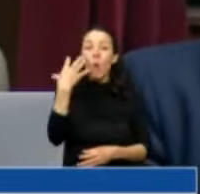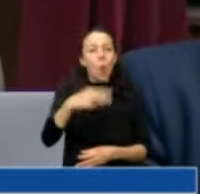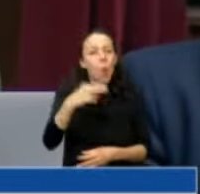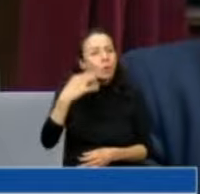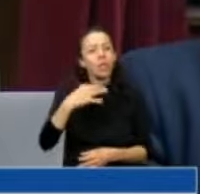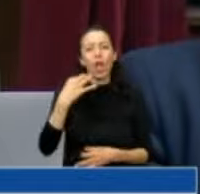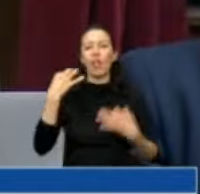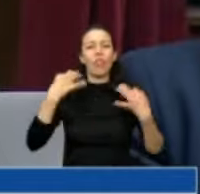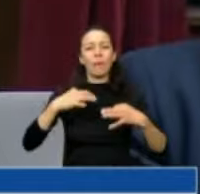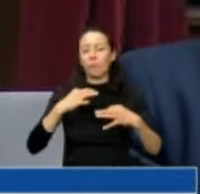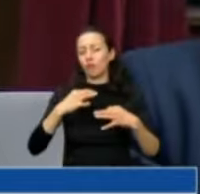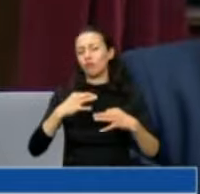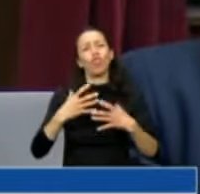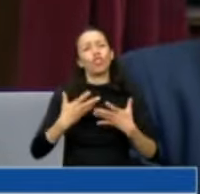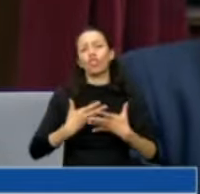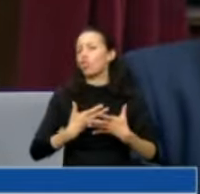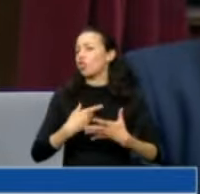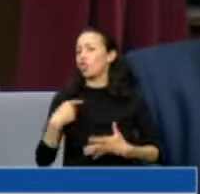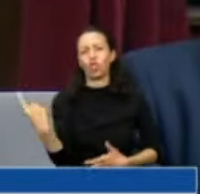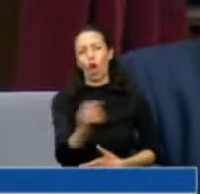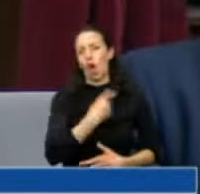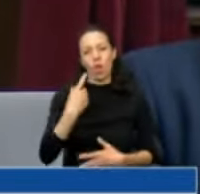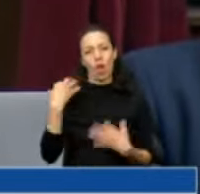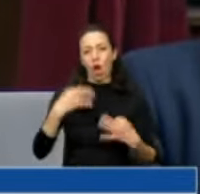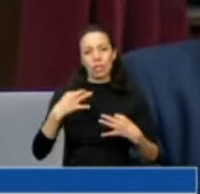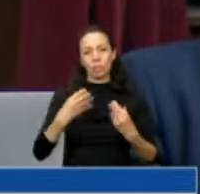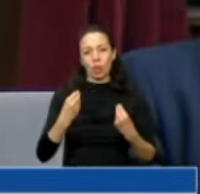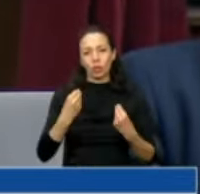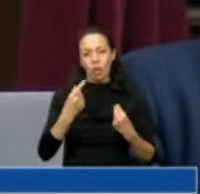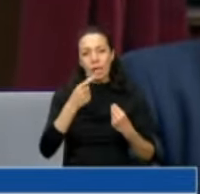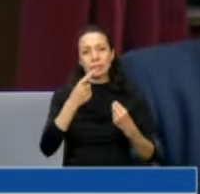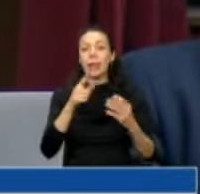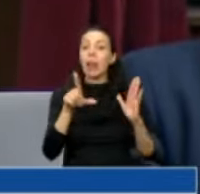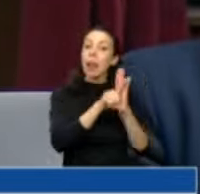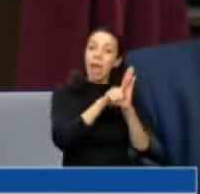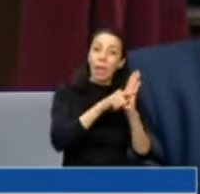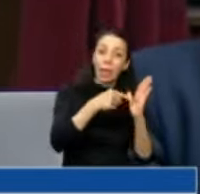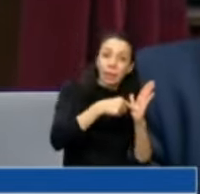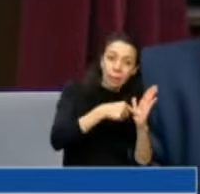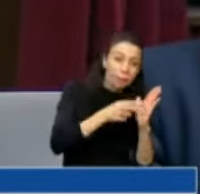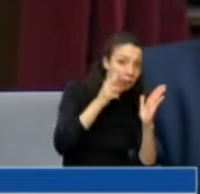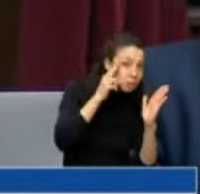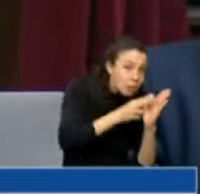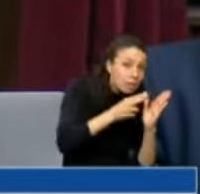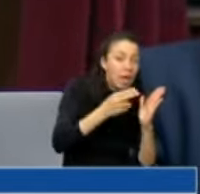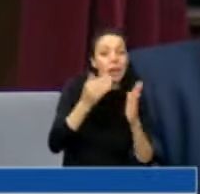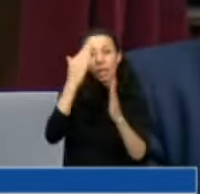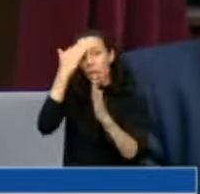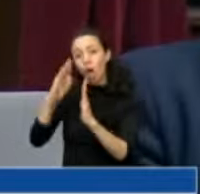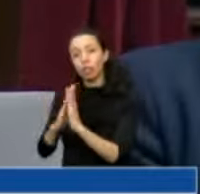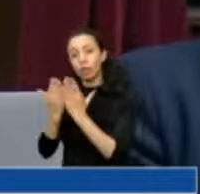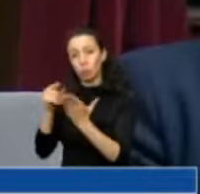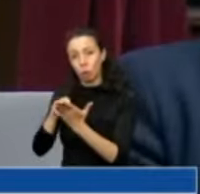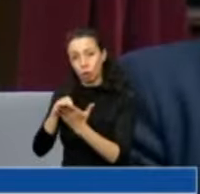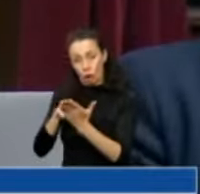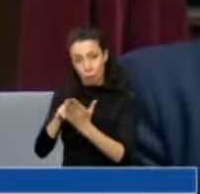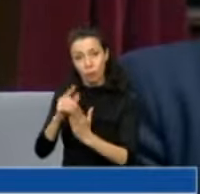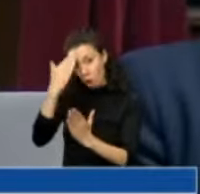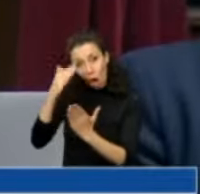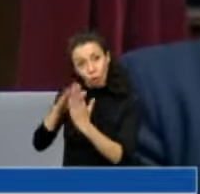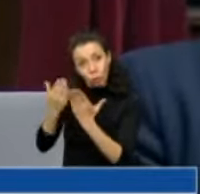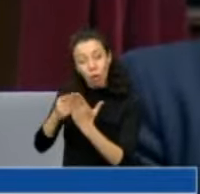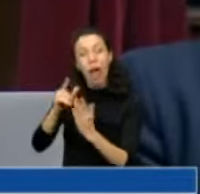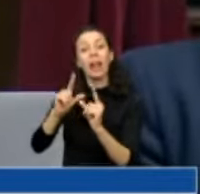tiene, por lo cual puede, es posible, cuanto menos están cometiendo una infracción, que los ciudadanos que tienen esa plata